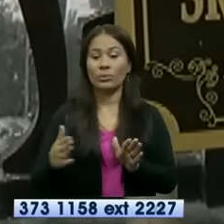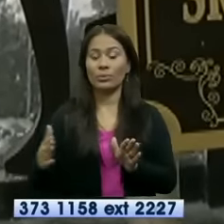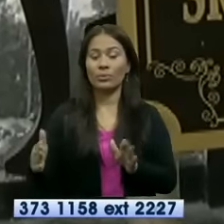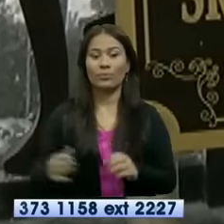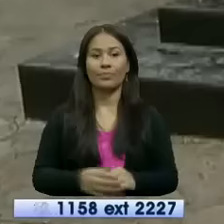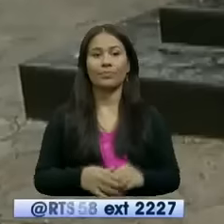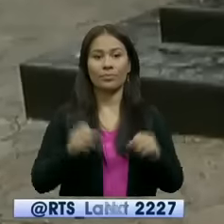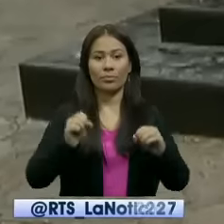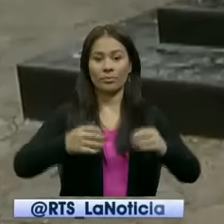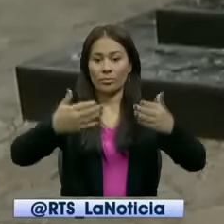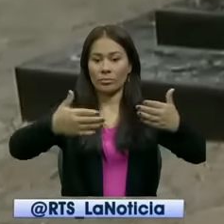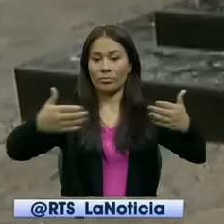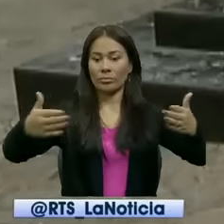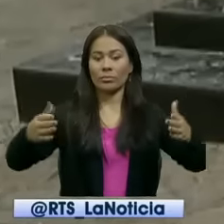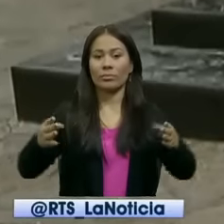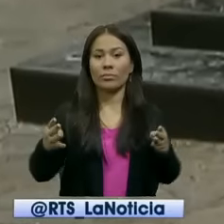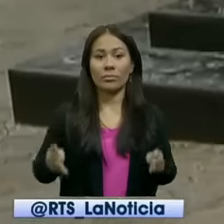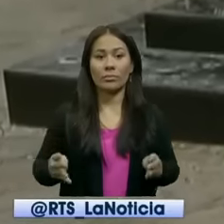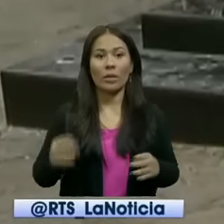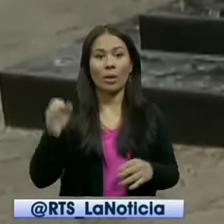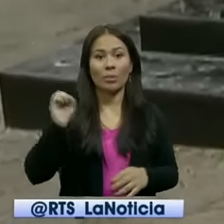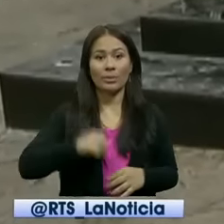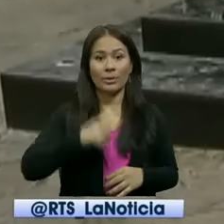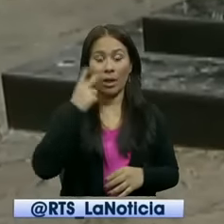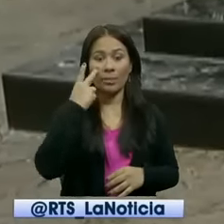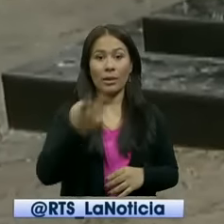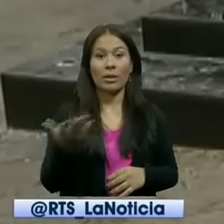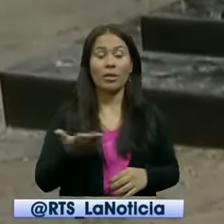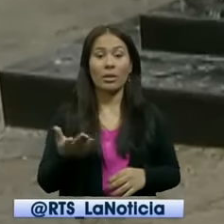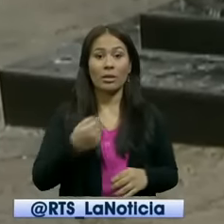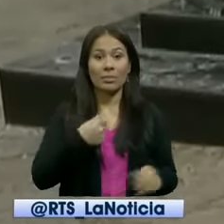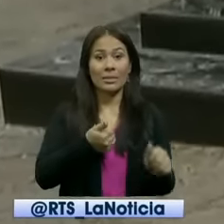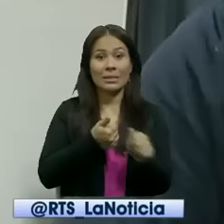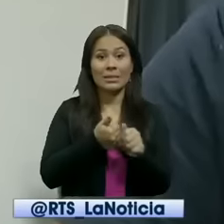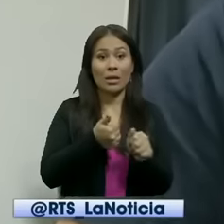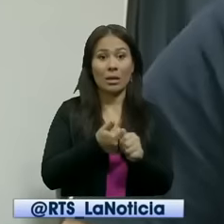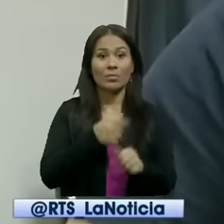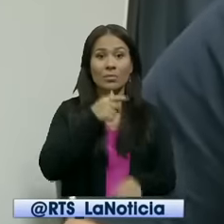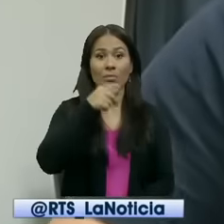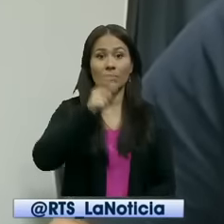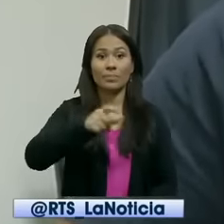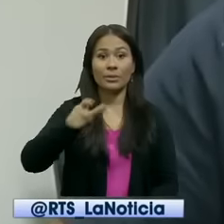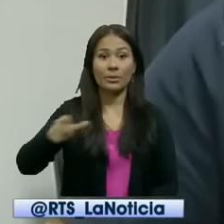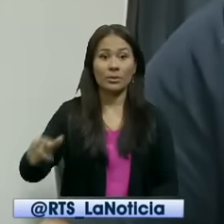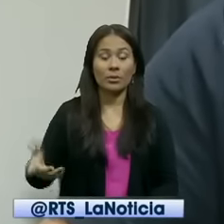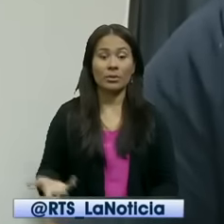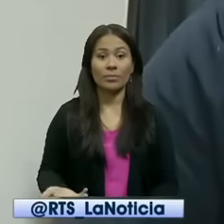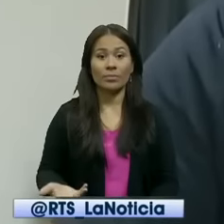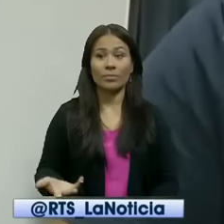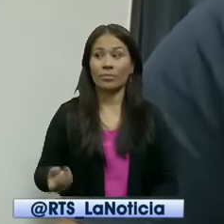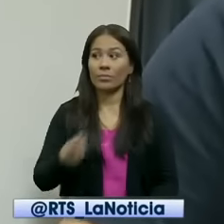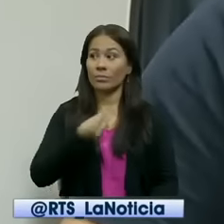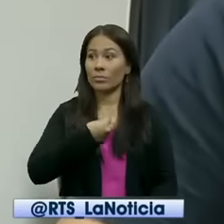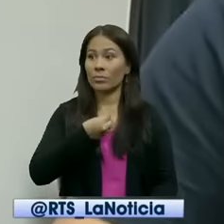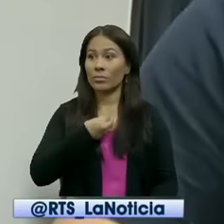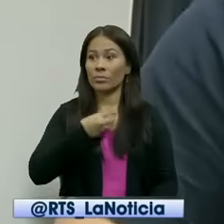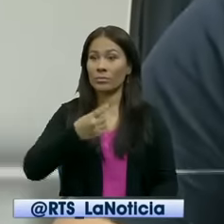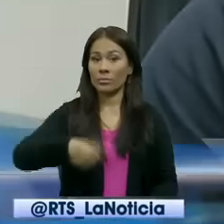se va a poner alrededor para evitar un acercamiento de personas que quieran volver a intentar